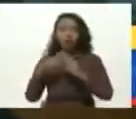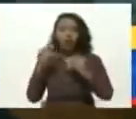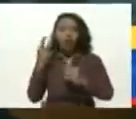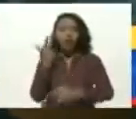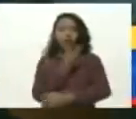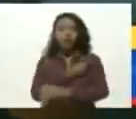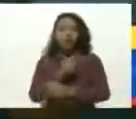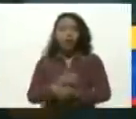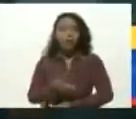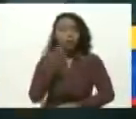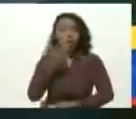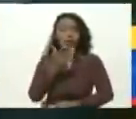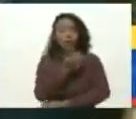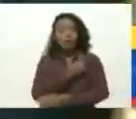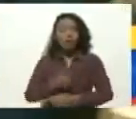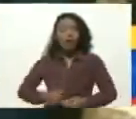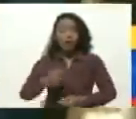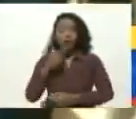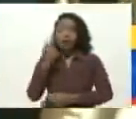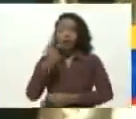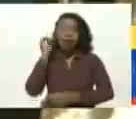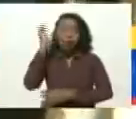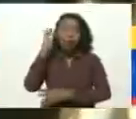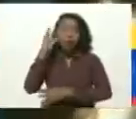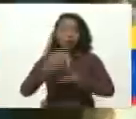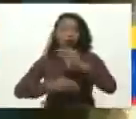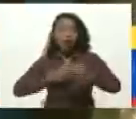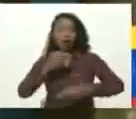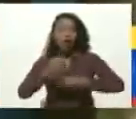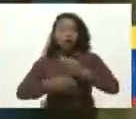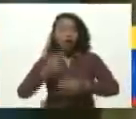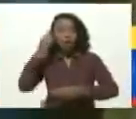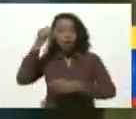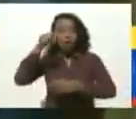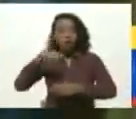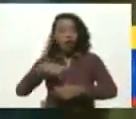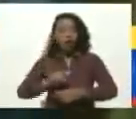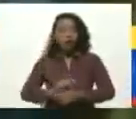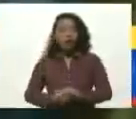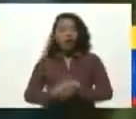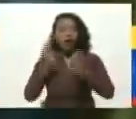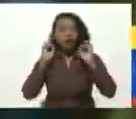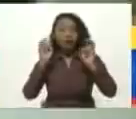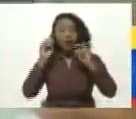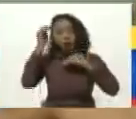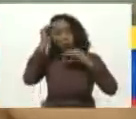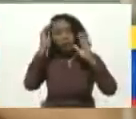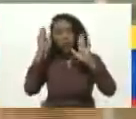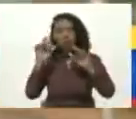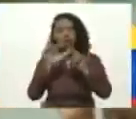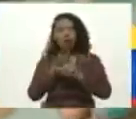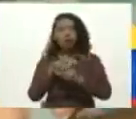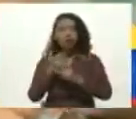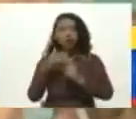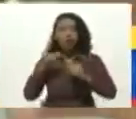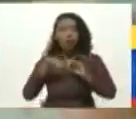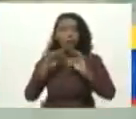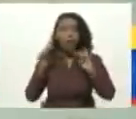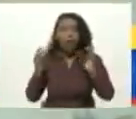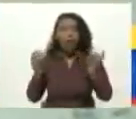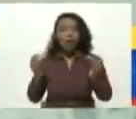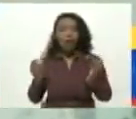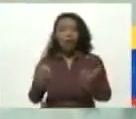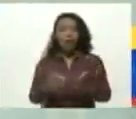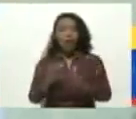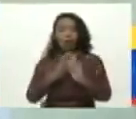Pero es importante, presidente, destacar la jornada que se ha realizado el día de hoy en el marco de la atención de la situación de pandemia. Estamos justamente en la